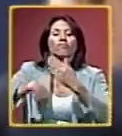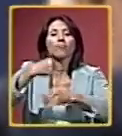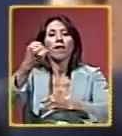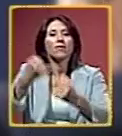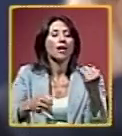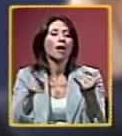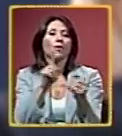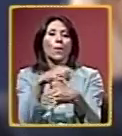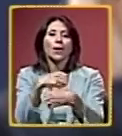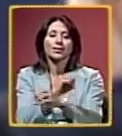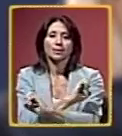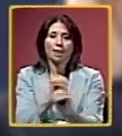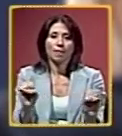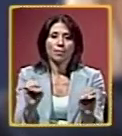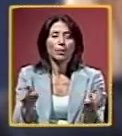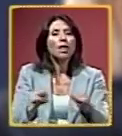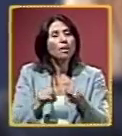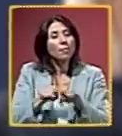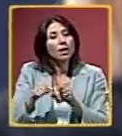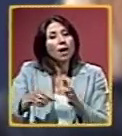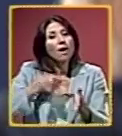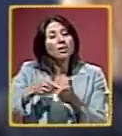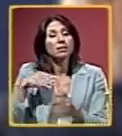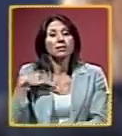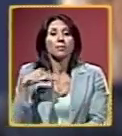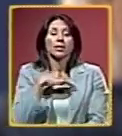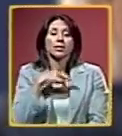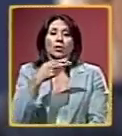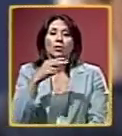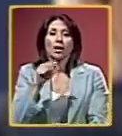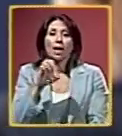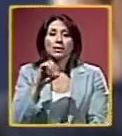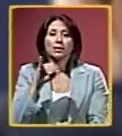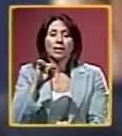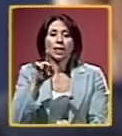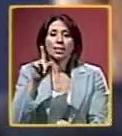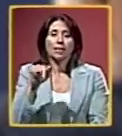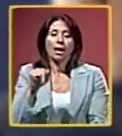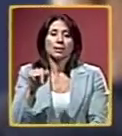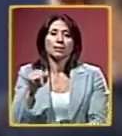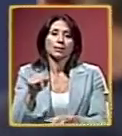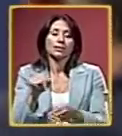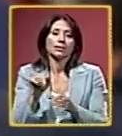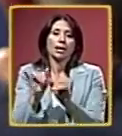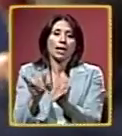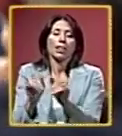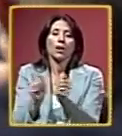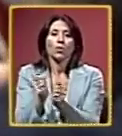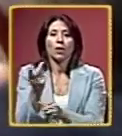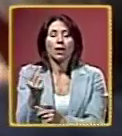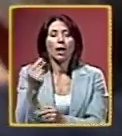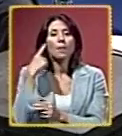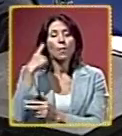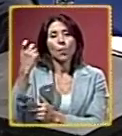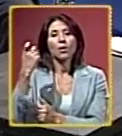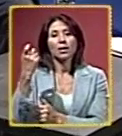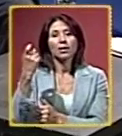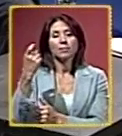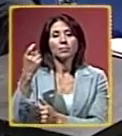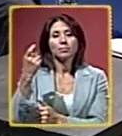hacen, sino que a veces es el Ministerio de Hacienda el que se deja la plata porque las obliga o las ha obligado en el pasado a